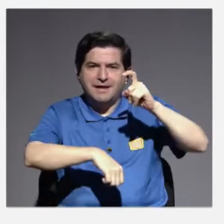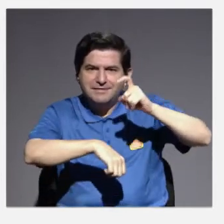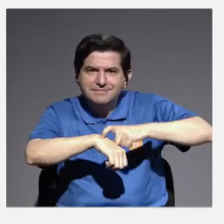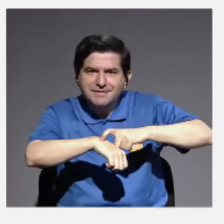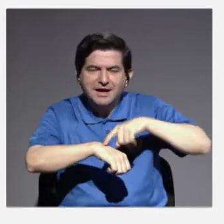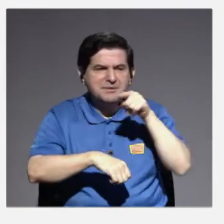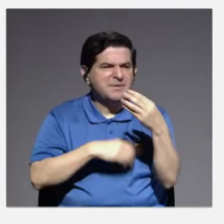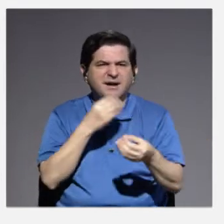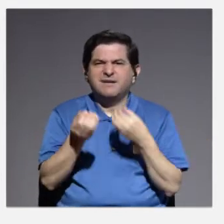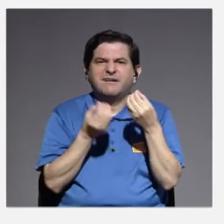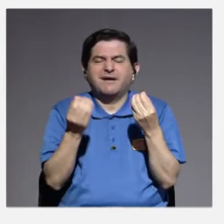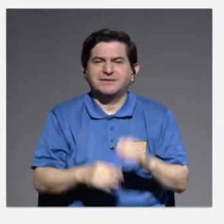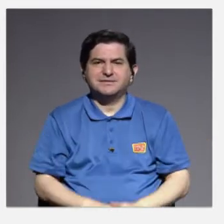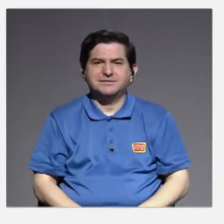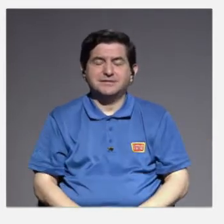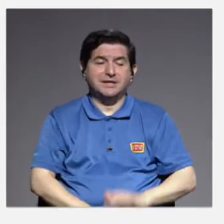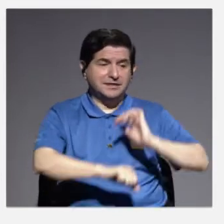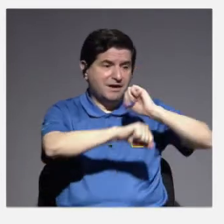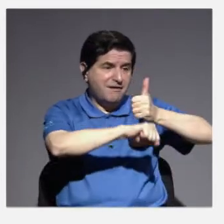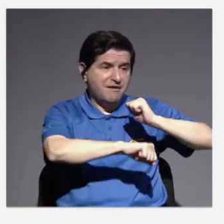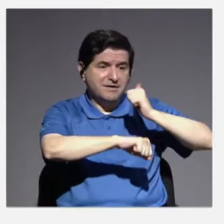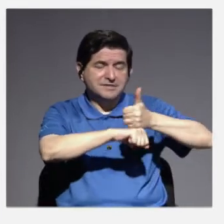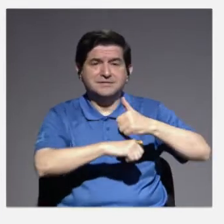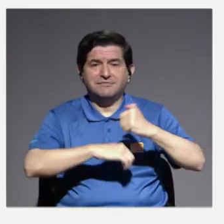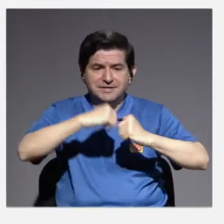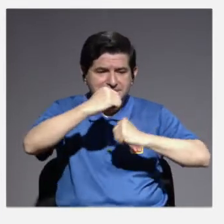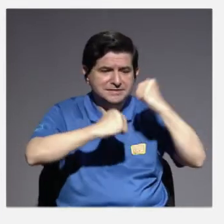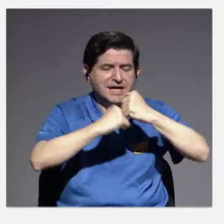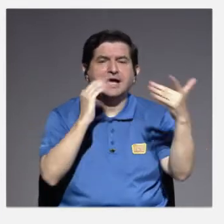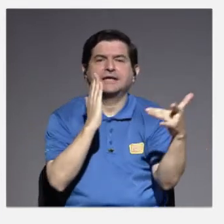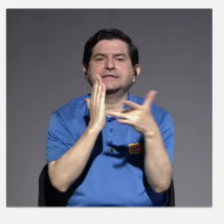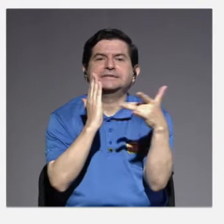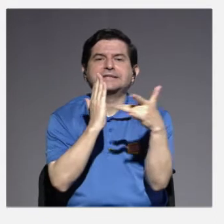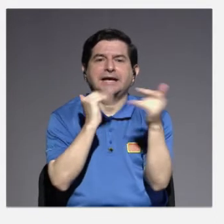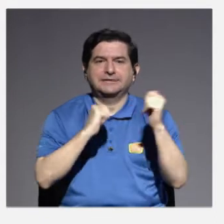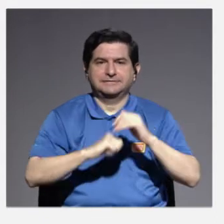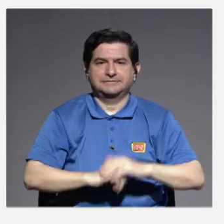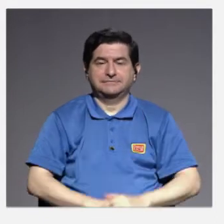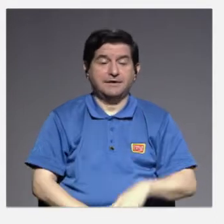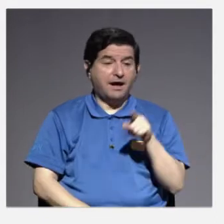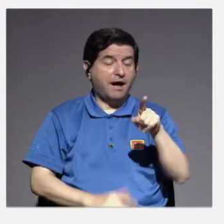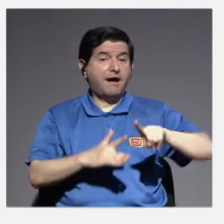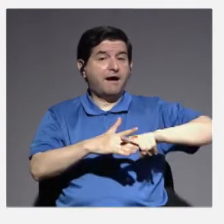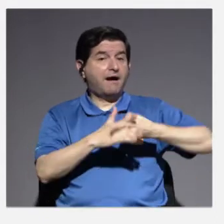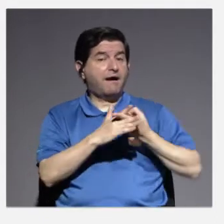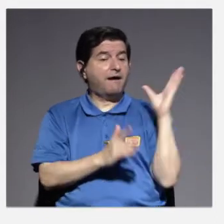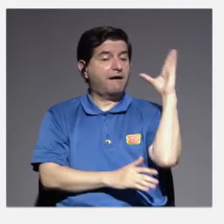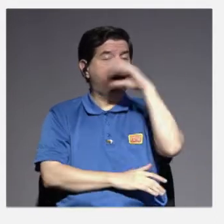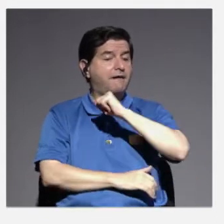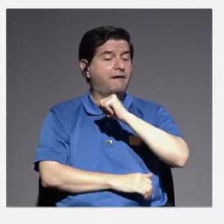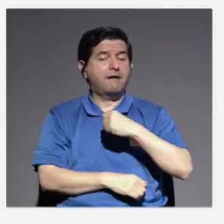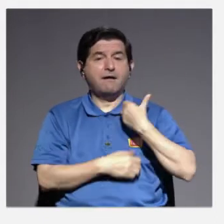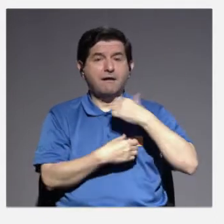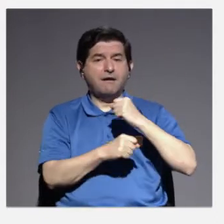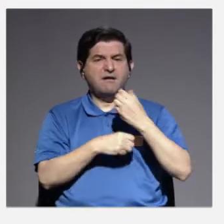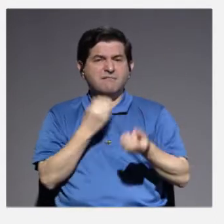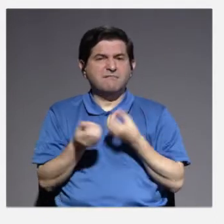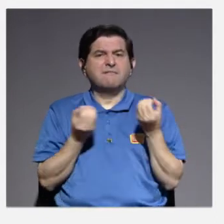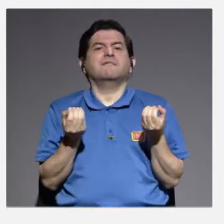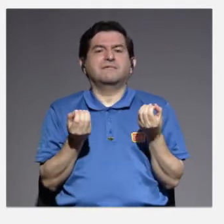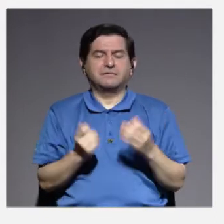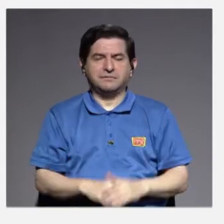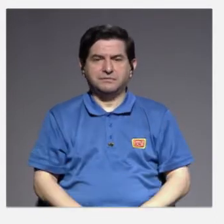lo que se hace es crear o establecer la infraestructura tecnológica. Entonces, aquí empezamos a ver que las municipalidades lo que hacen